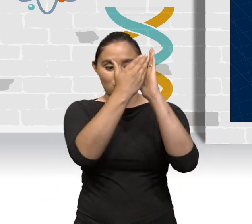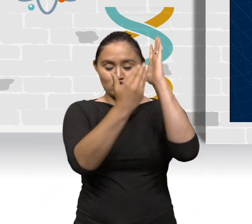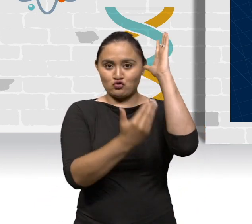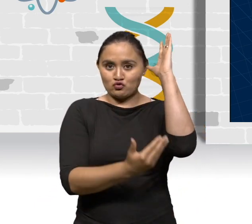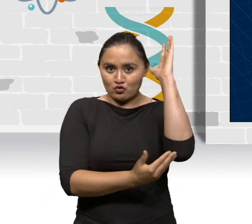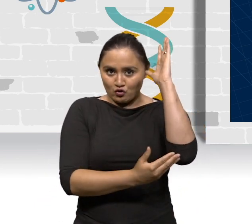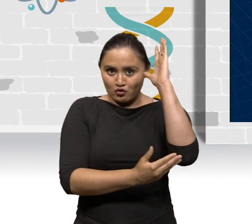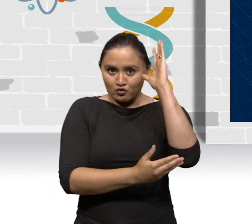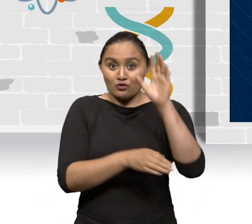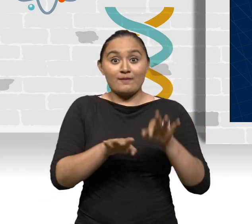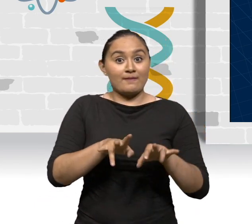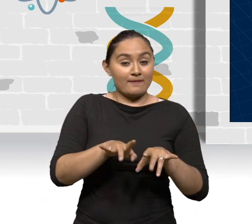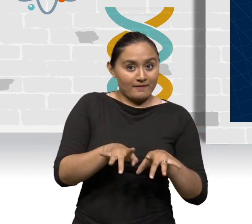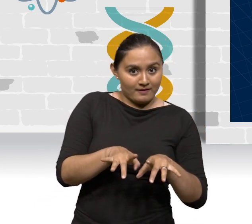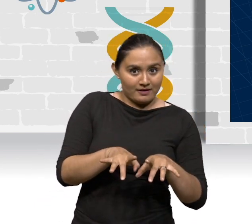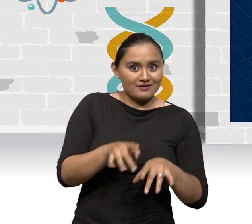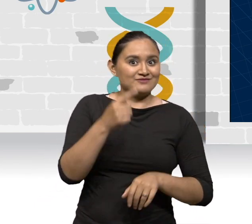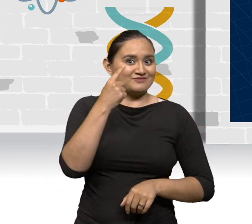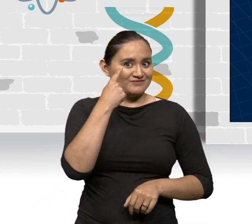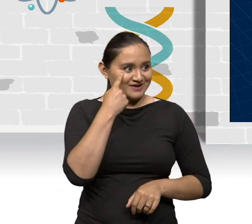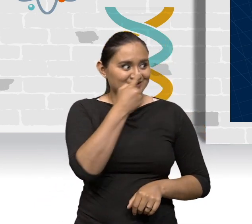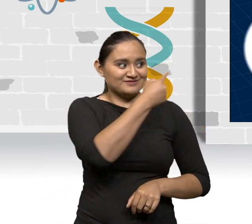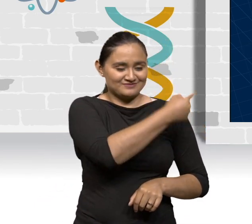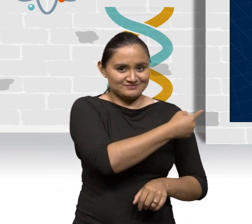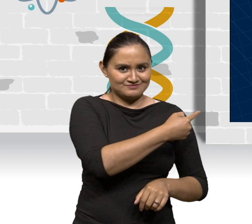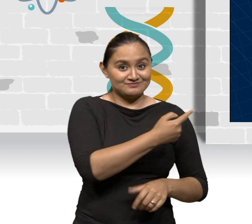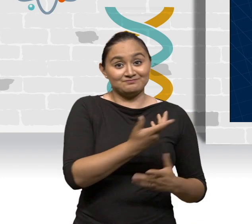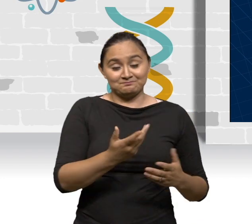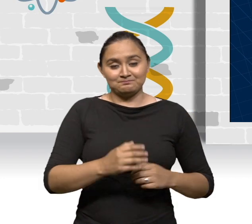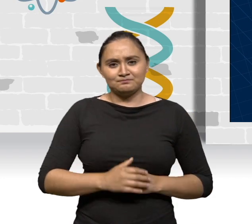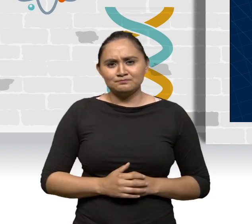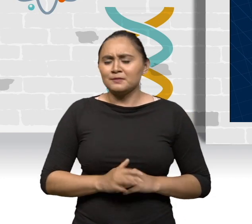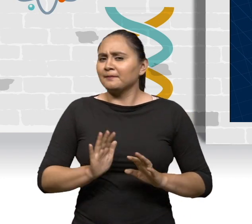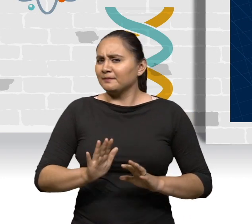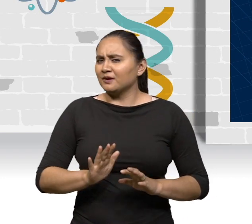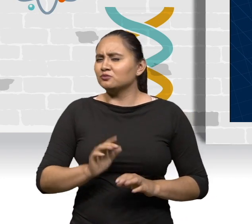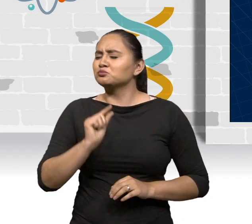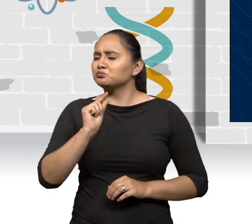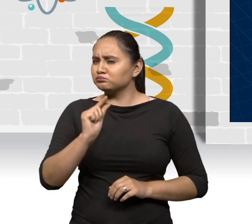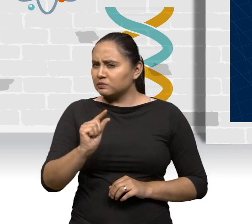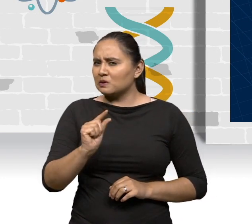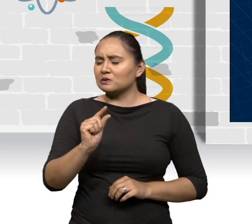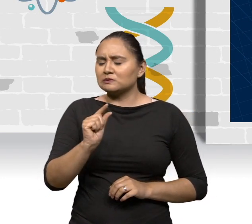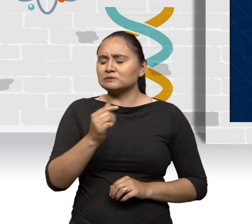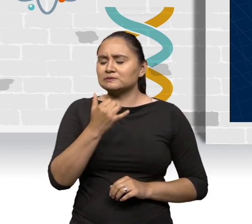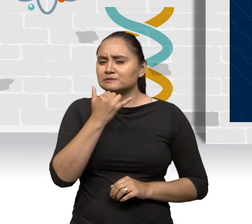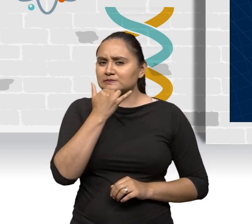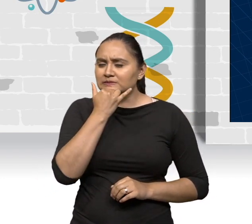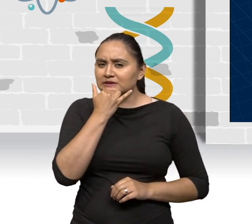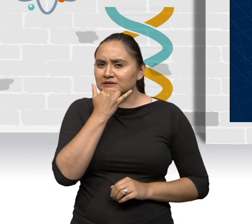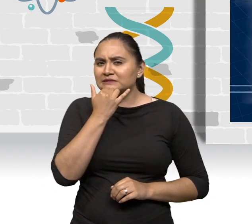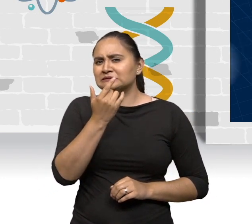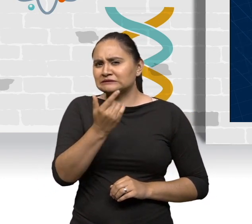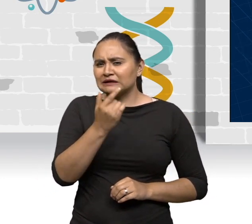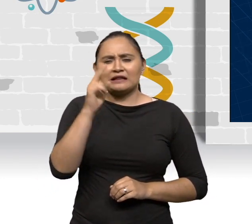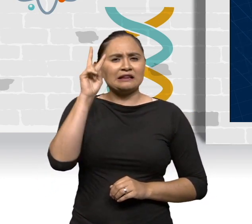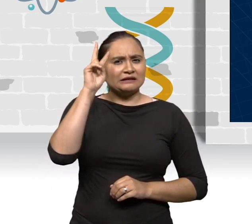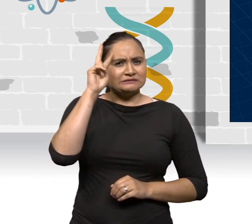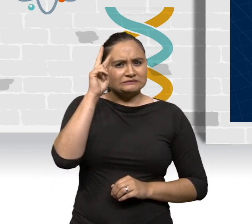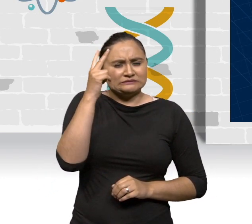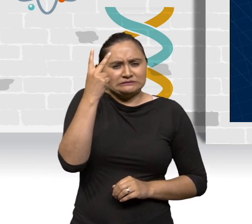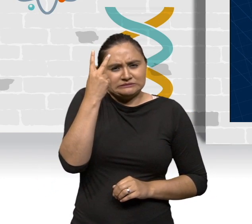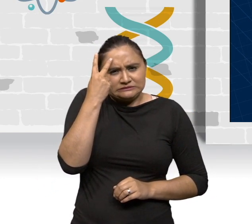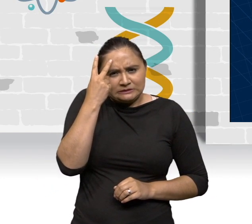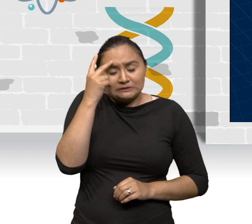palmas, codos, brazas, pies e incluso pasos. Pero el problema de usar estas unidades de medida es que son